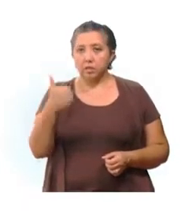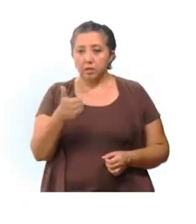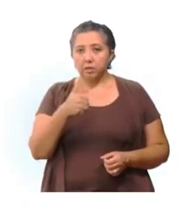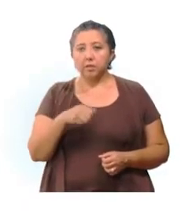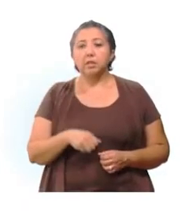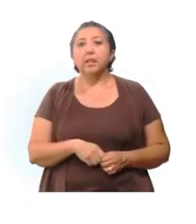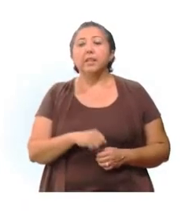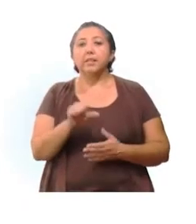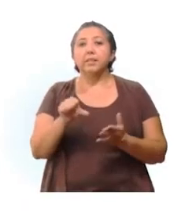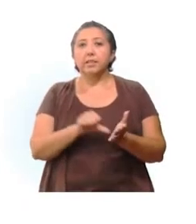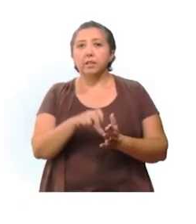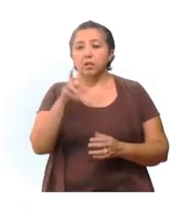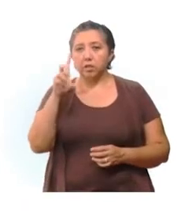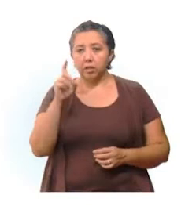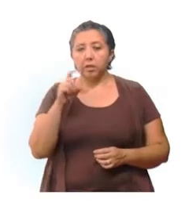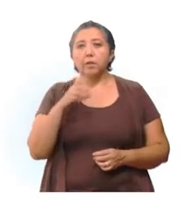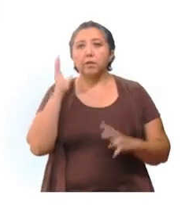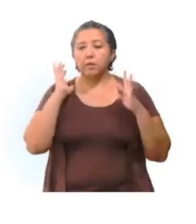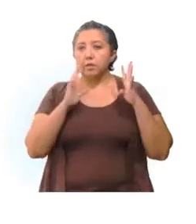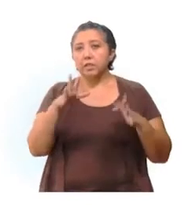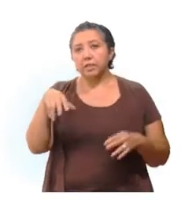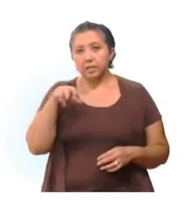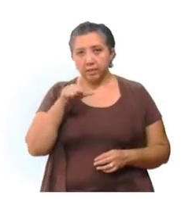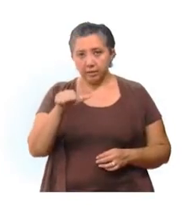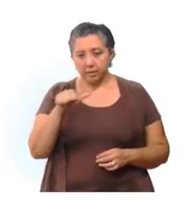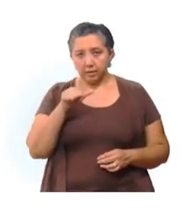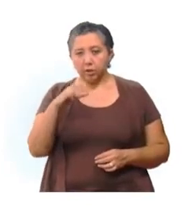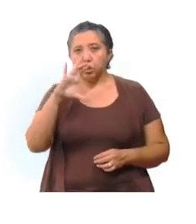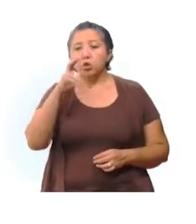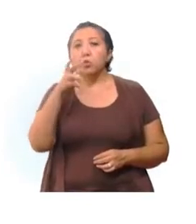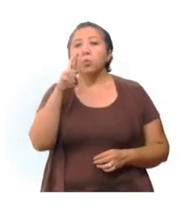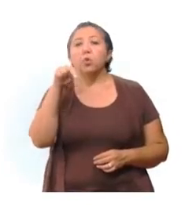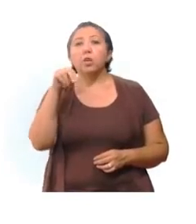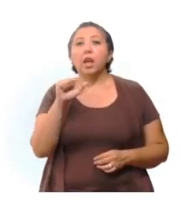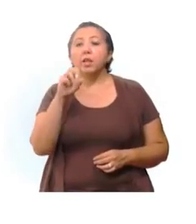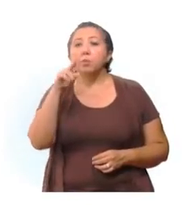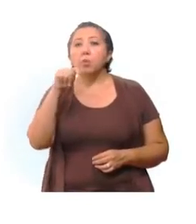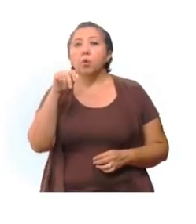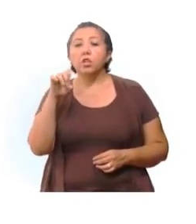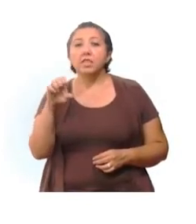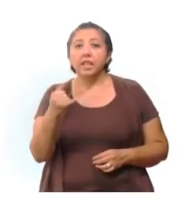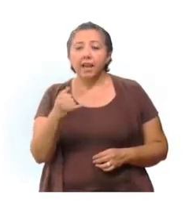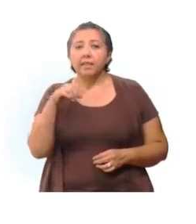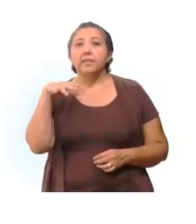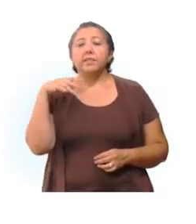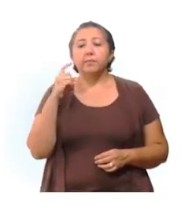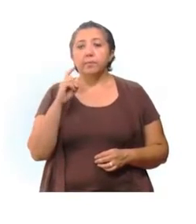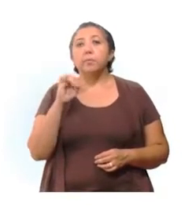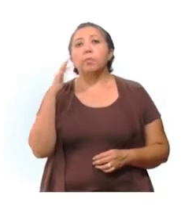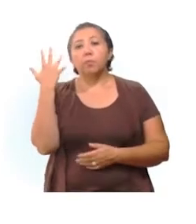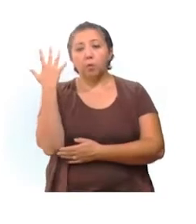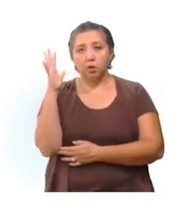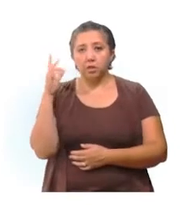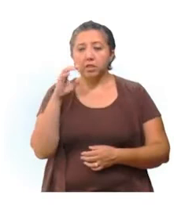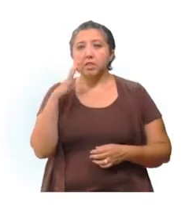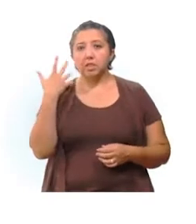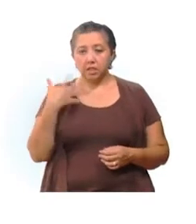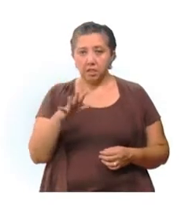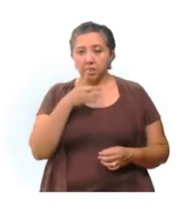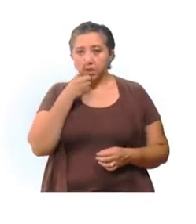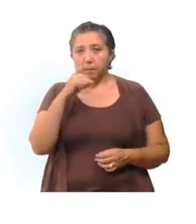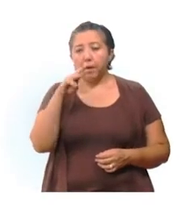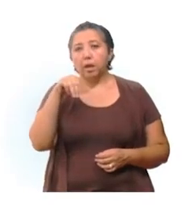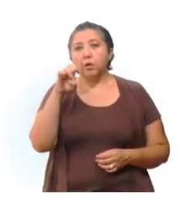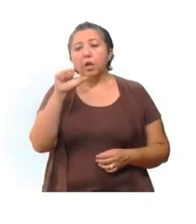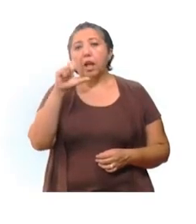36, Centro 30, Francisco de Montejo 16, Chuburná de Hidalgo y Mulzay 15, Bosques del Poniente 10, Manuel